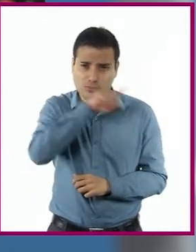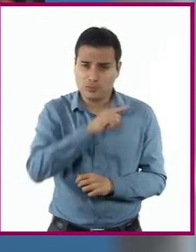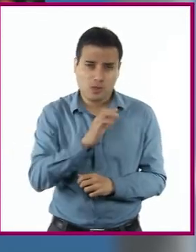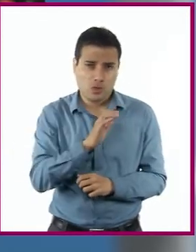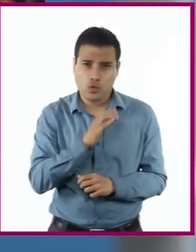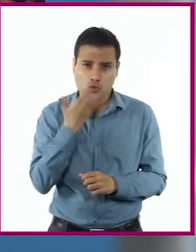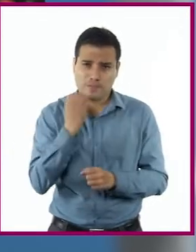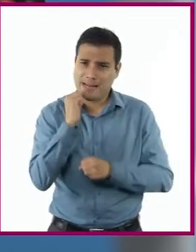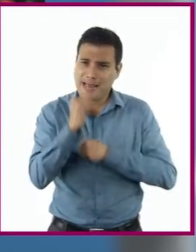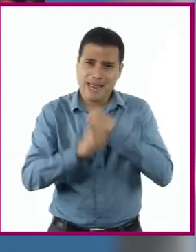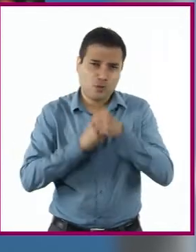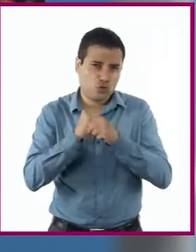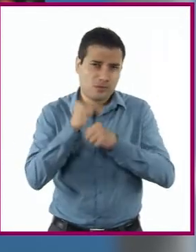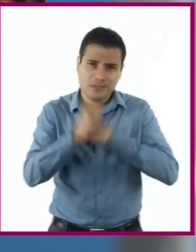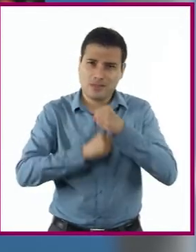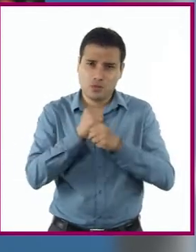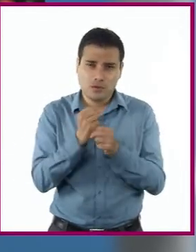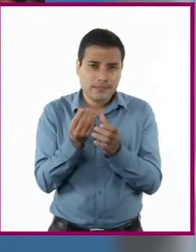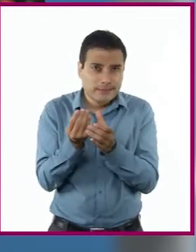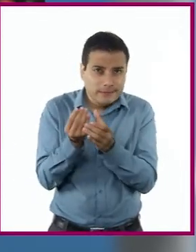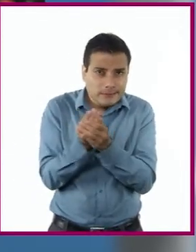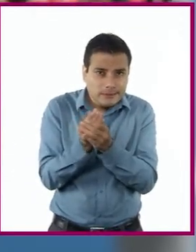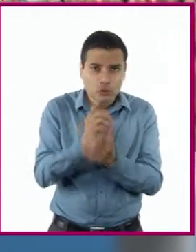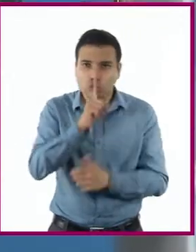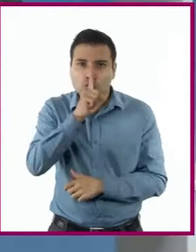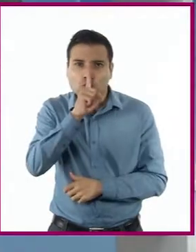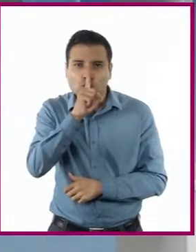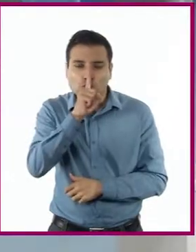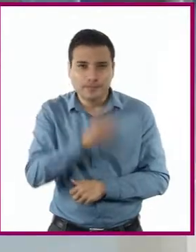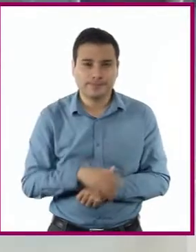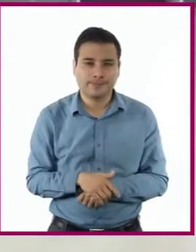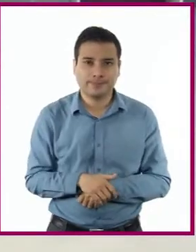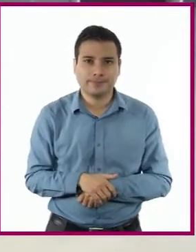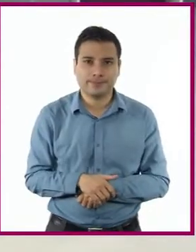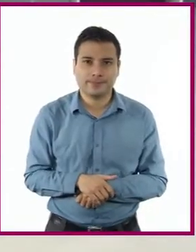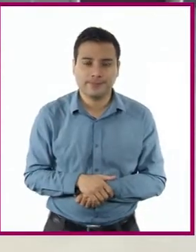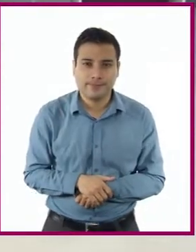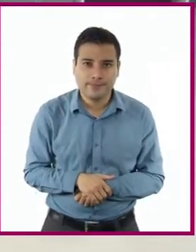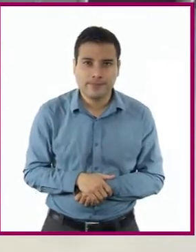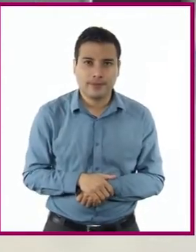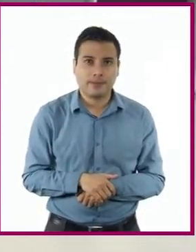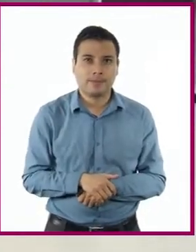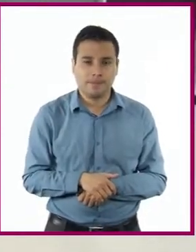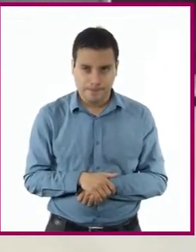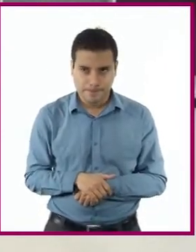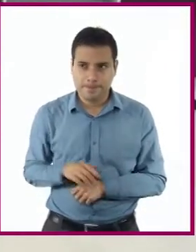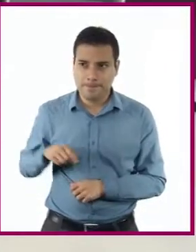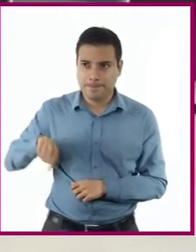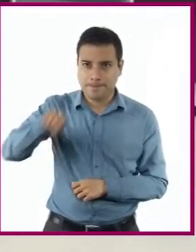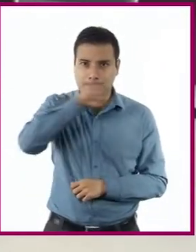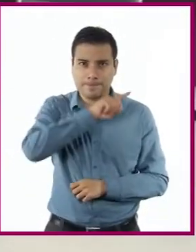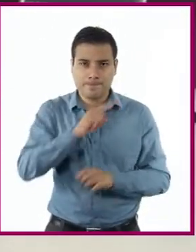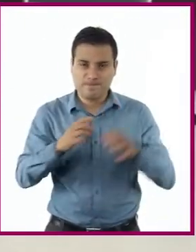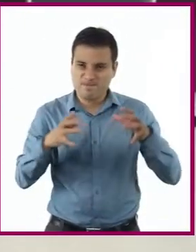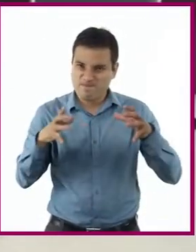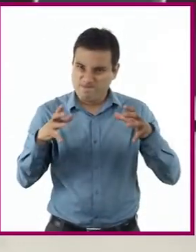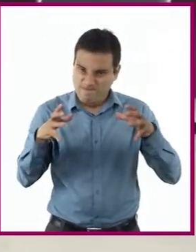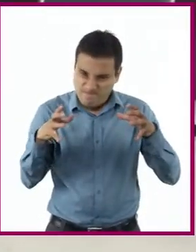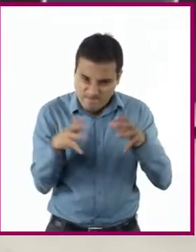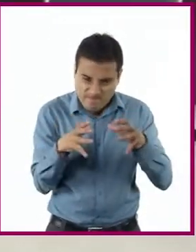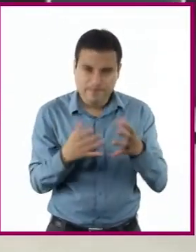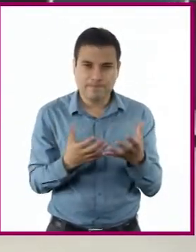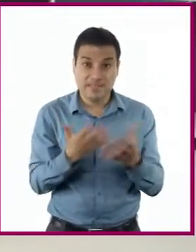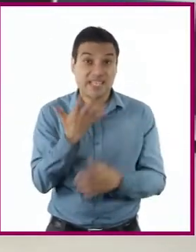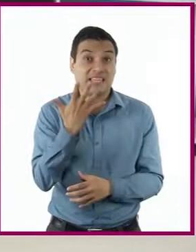lo hicimos en secreto, o sea, sin hacer bulla. O sea, que juntamos nuestra fuerza en silencio, tardamos